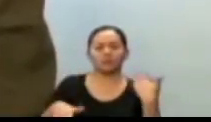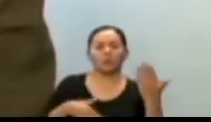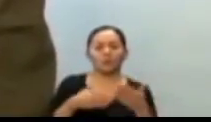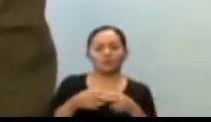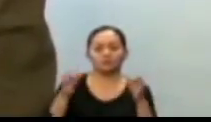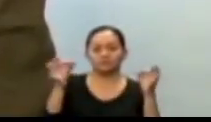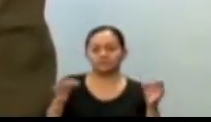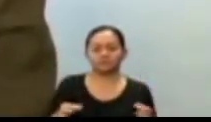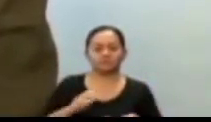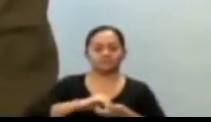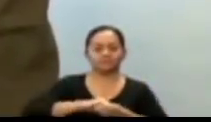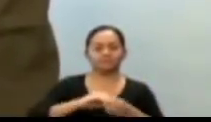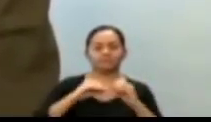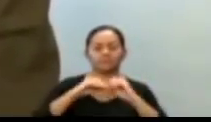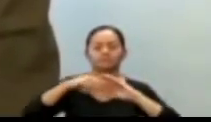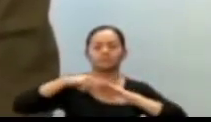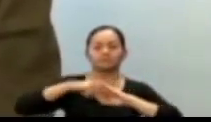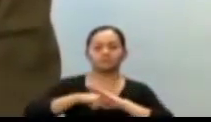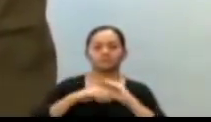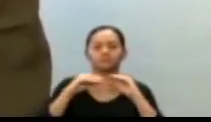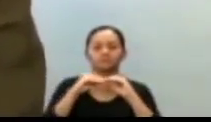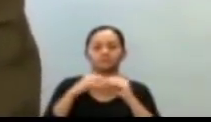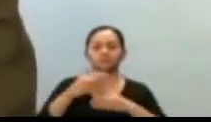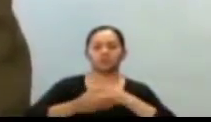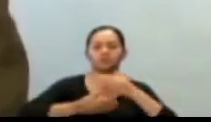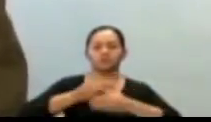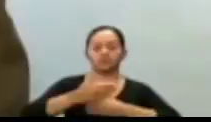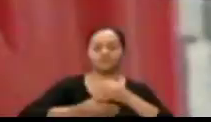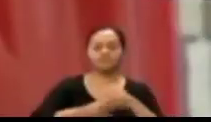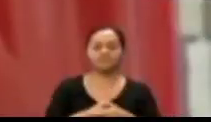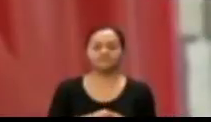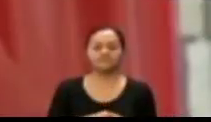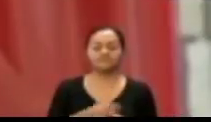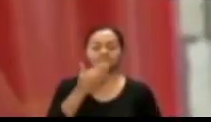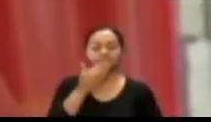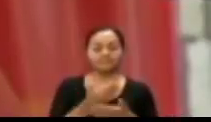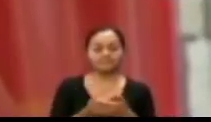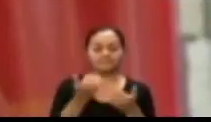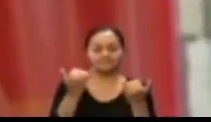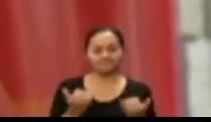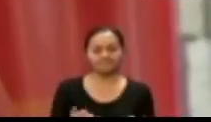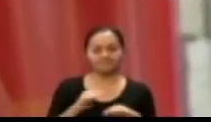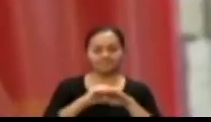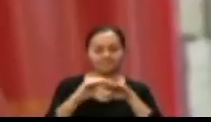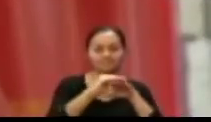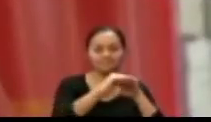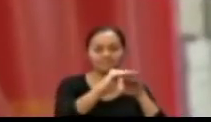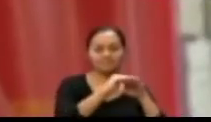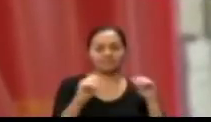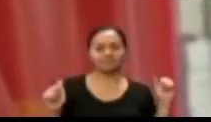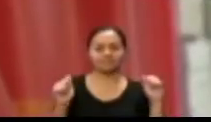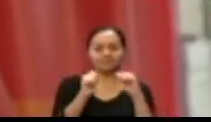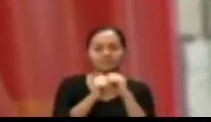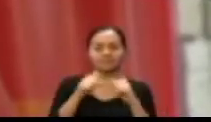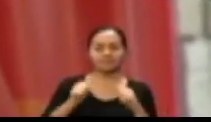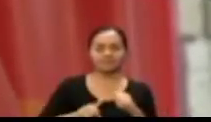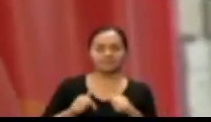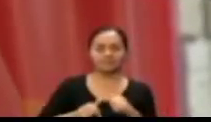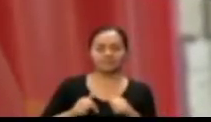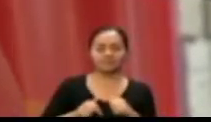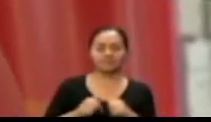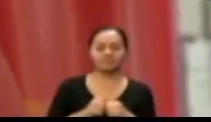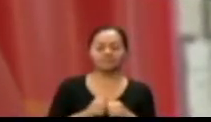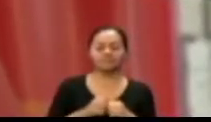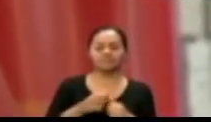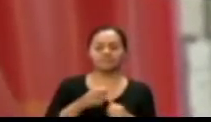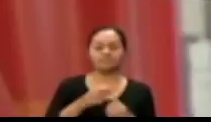para sostener y profundizar sus procesos. Agradecer el día de hoy a nuestros invitados que nos han acompañado en este itinerante.